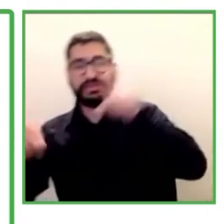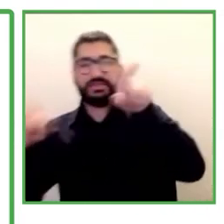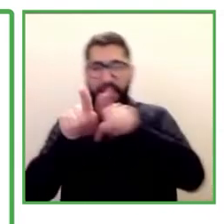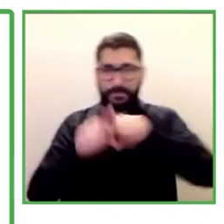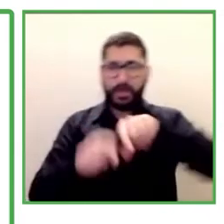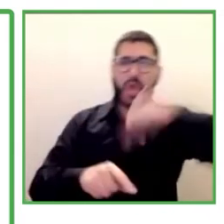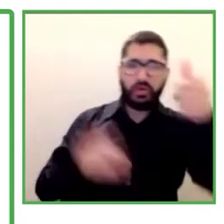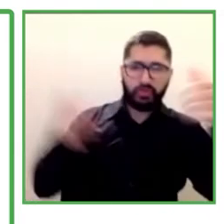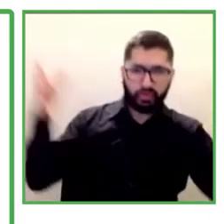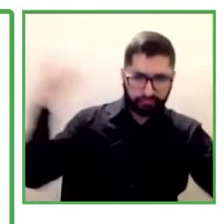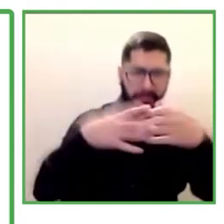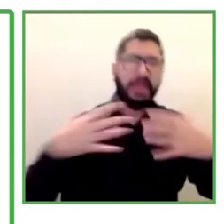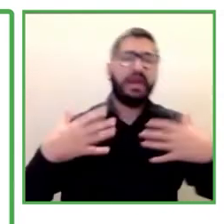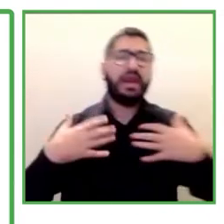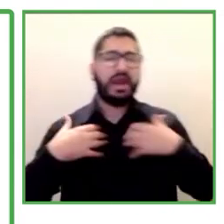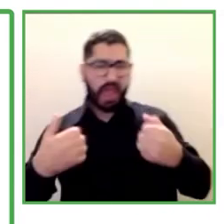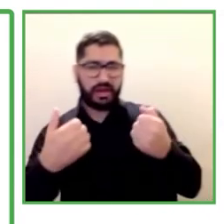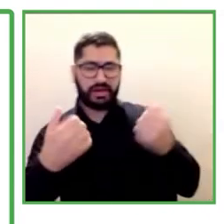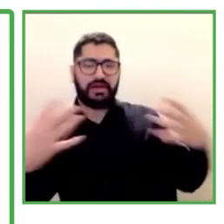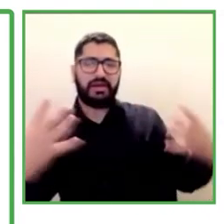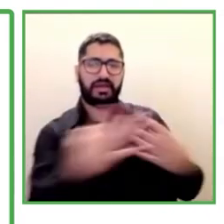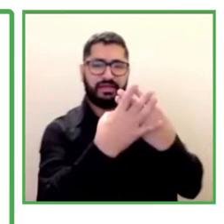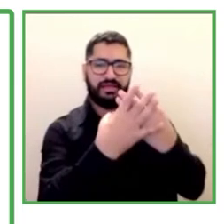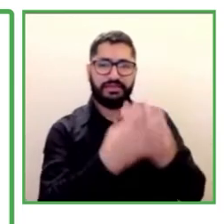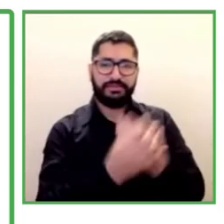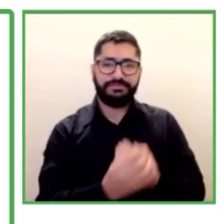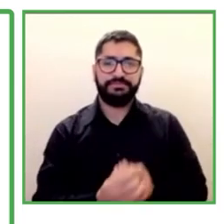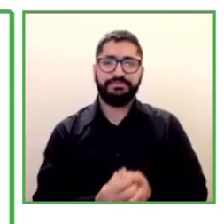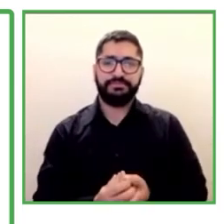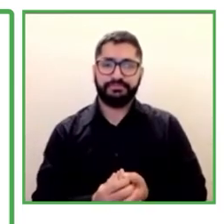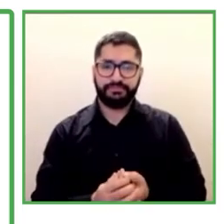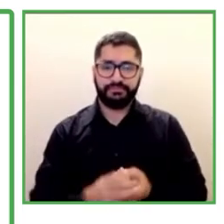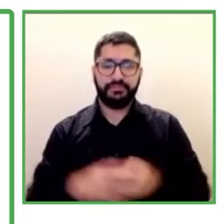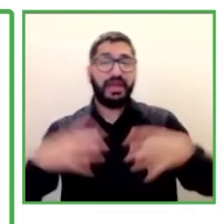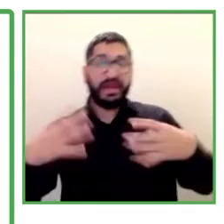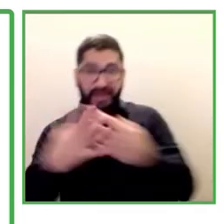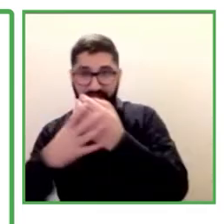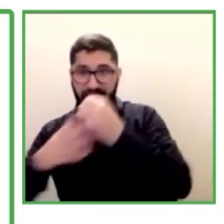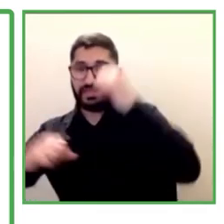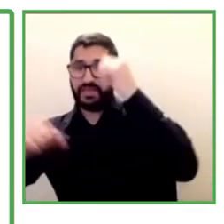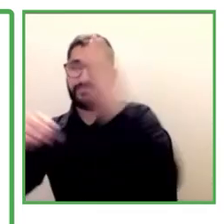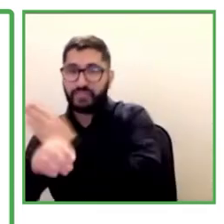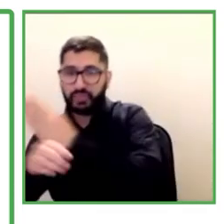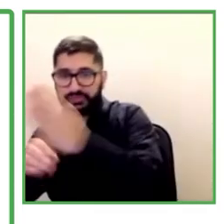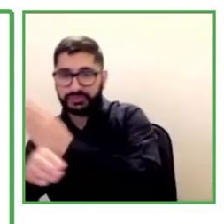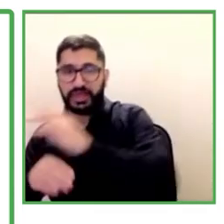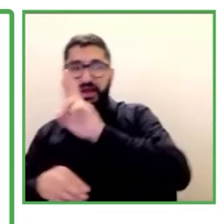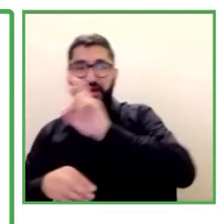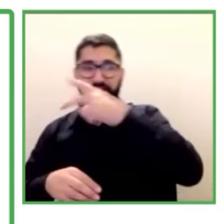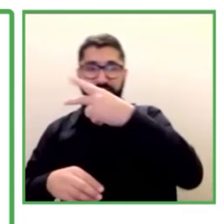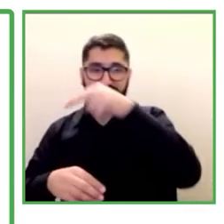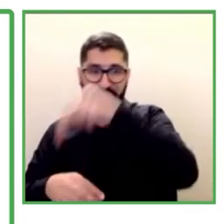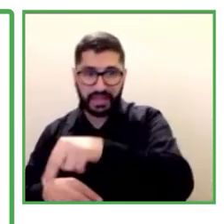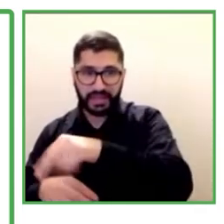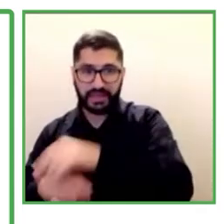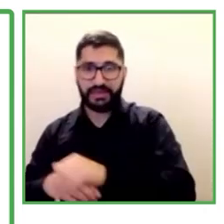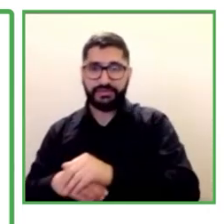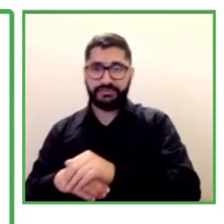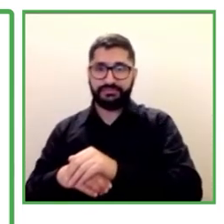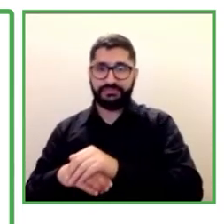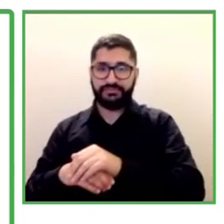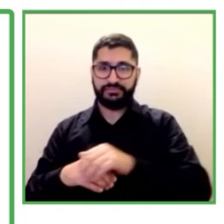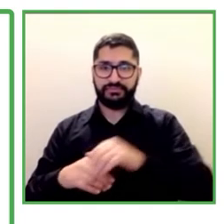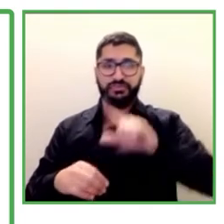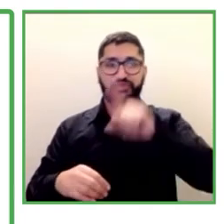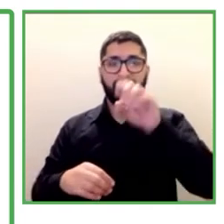REIN, patrocinada por la Sociedad Fomento Fabril, SOFOFA, y la Organización Internacional del Trabajo, OIT, Chile Valora, y